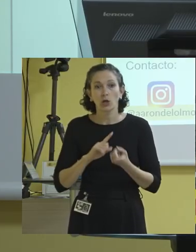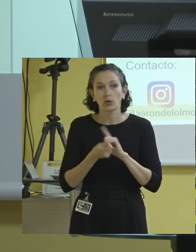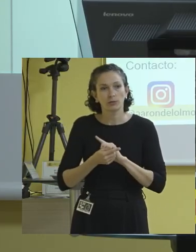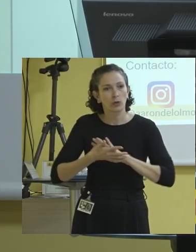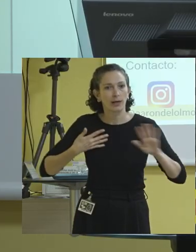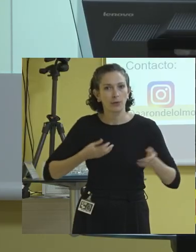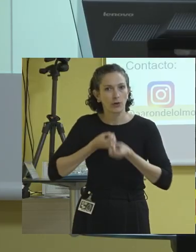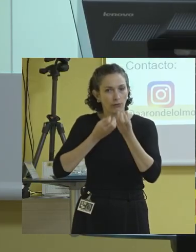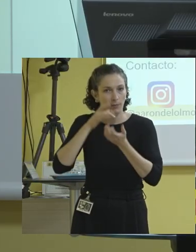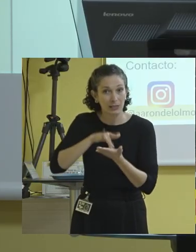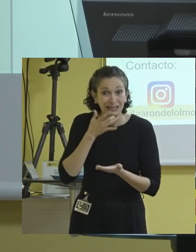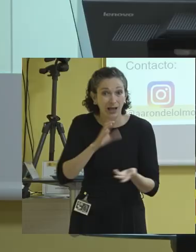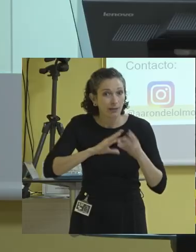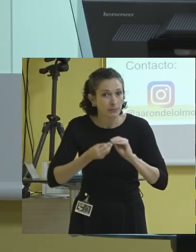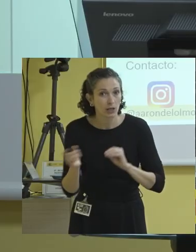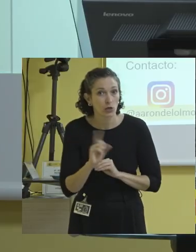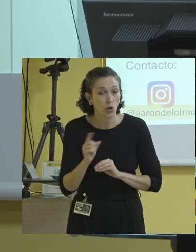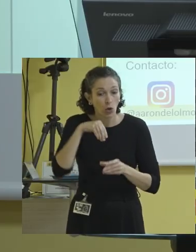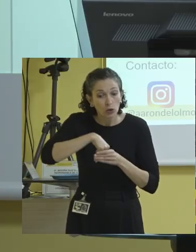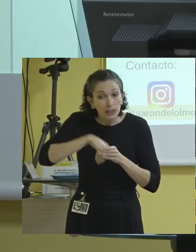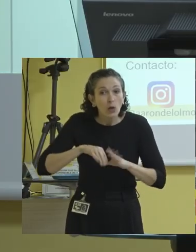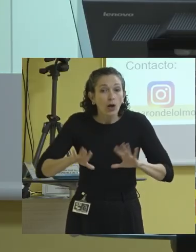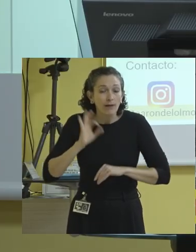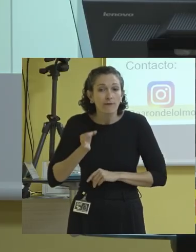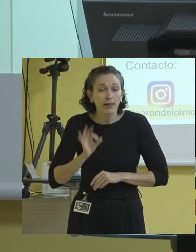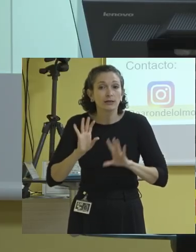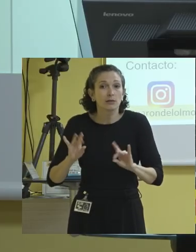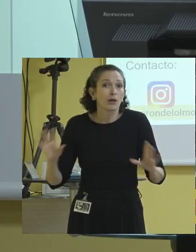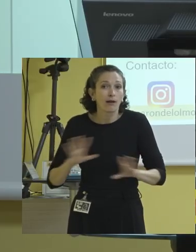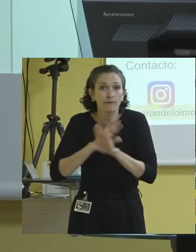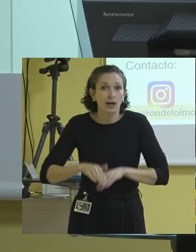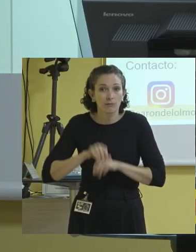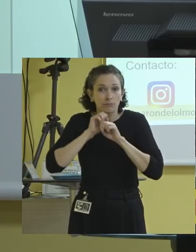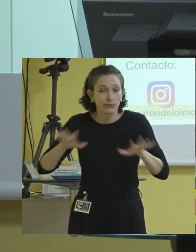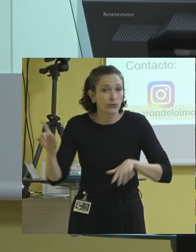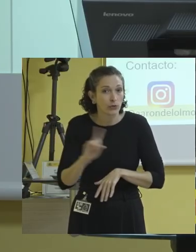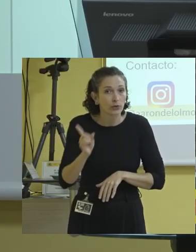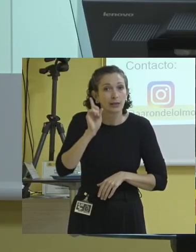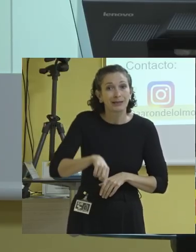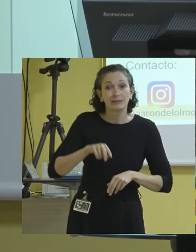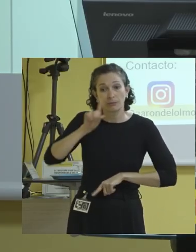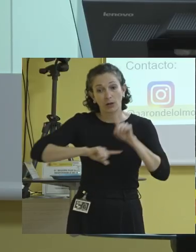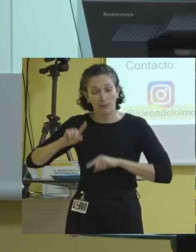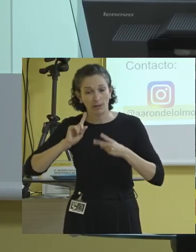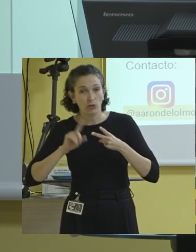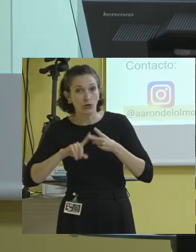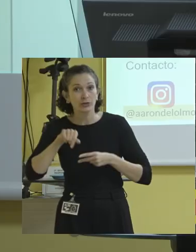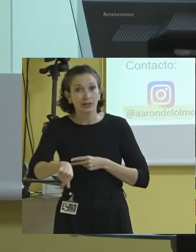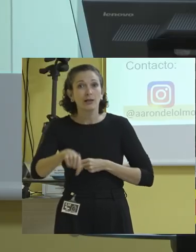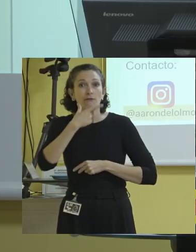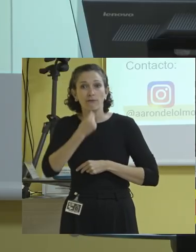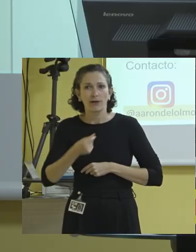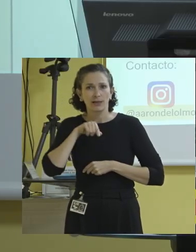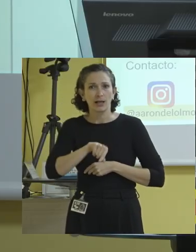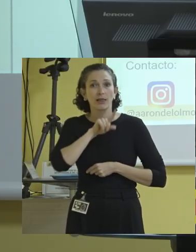información. Entonces, si tú no te adaptas a eso, tu contenido, por muy veraz que sea, no va a llegar a esa gente. Y luego está el problema 2. No es tan fácil de adaptar